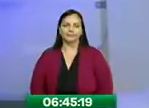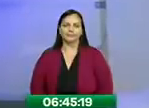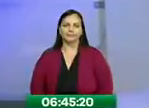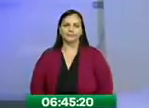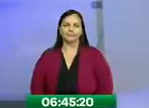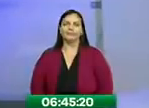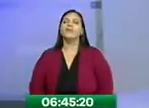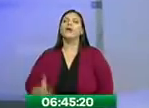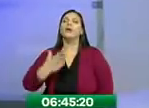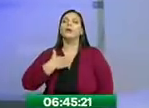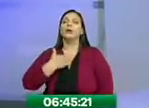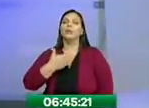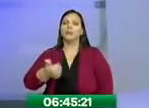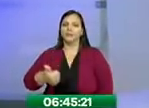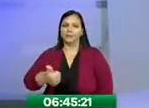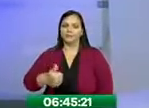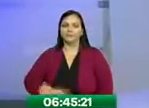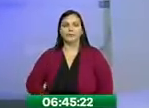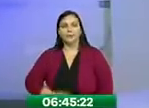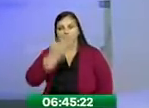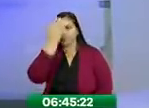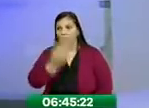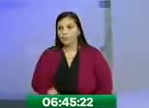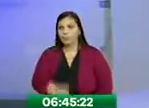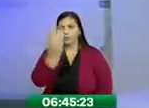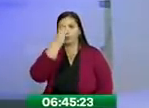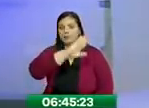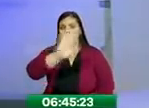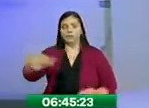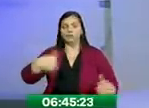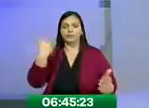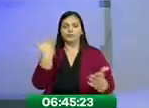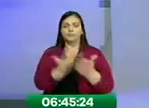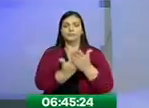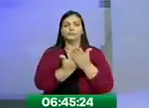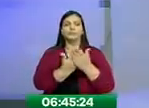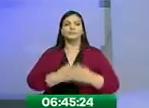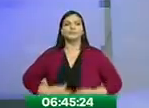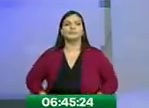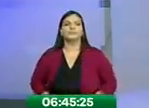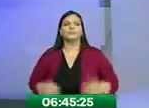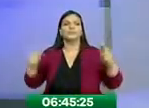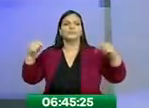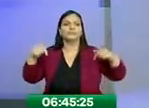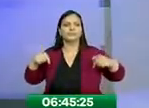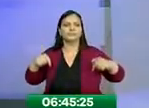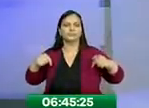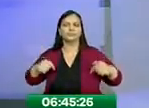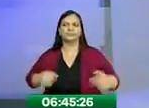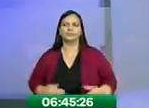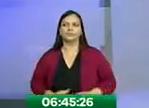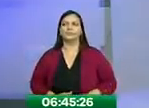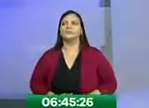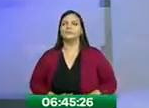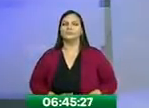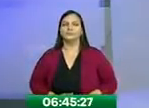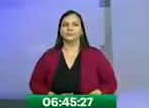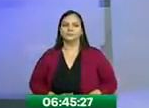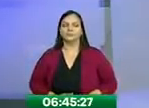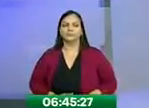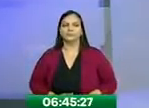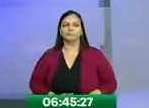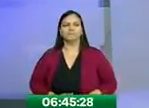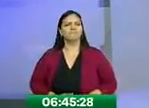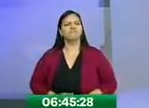¿Cómo te va, José Luis? Bien. Amables televidentes, buenos días con todos. Así es, en este día de estado de excepción, nosotros